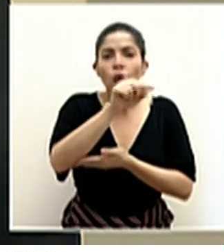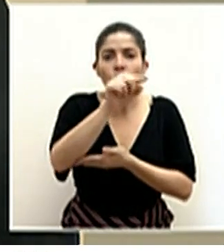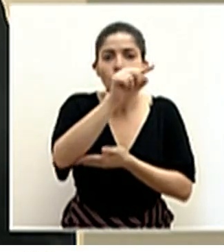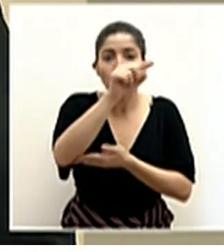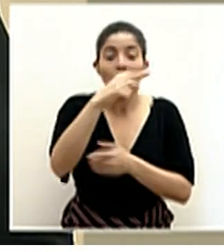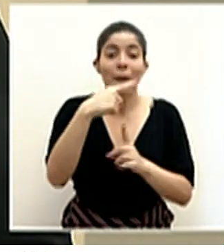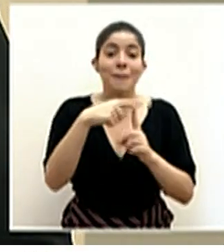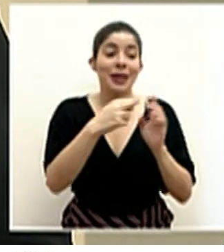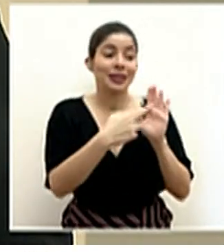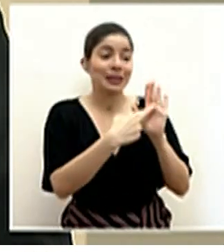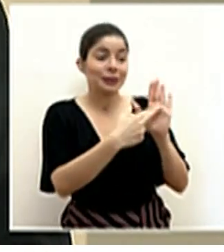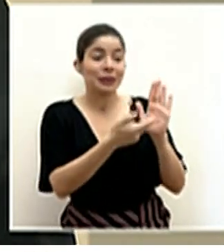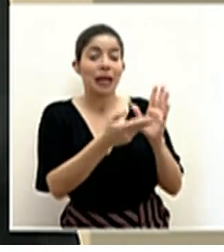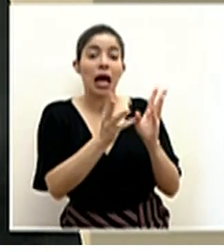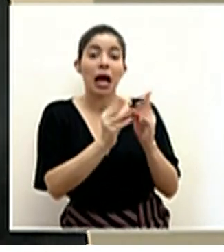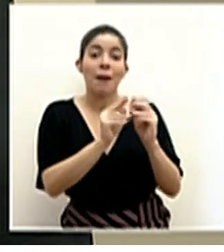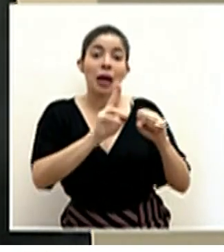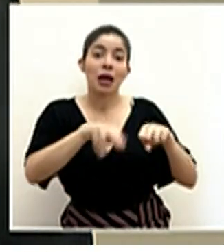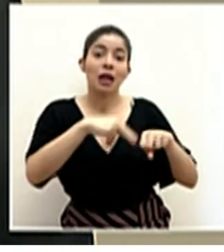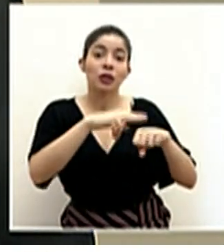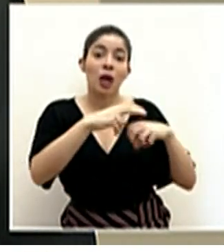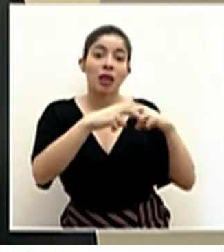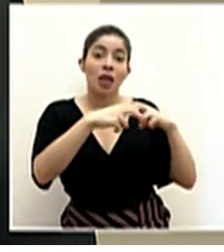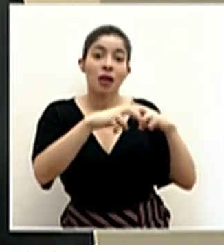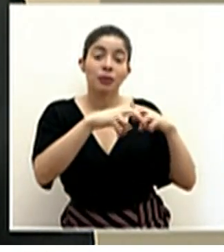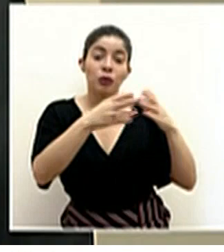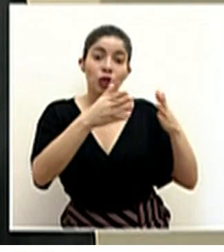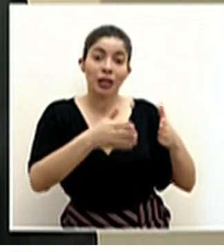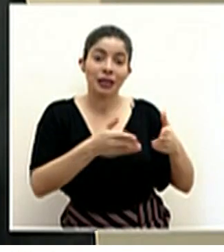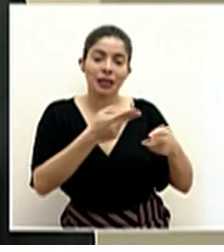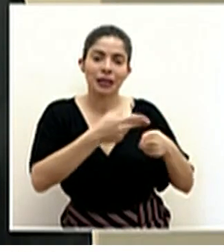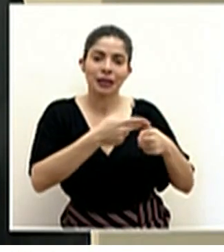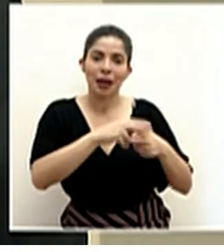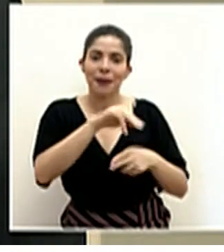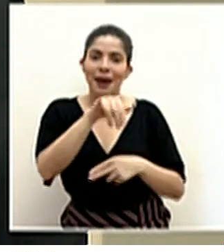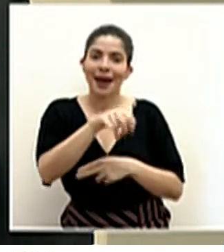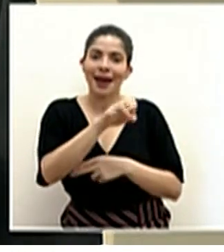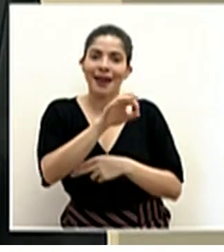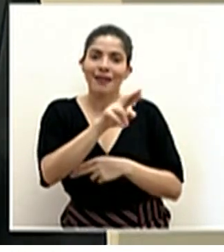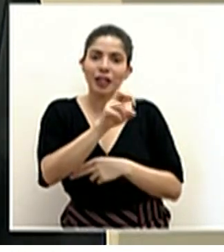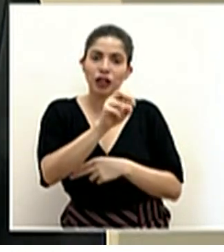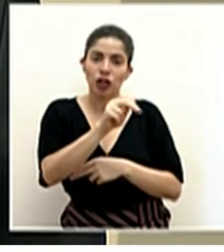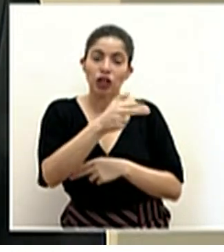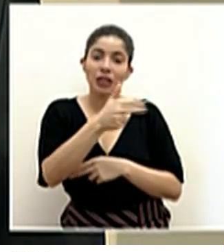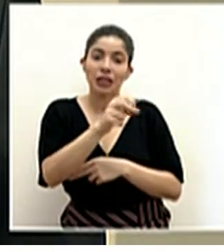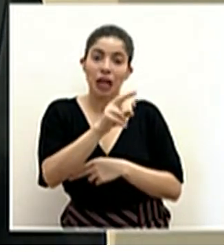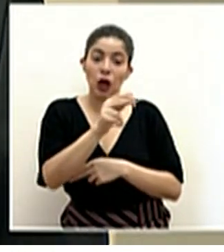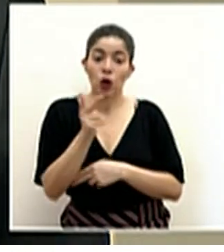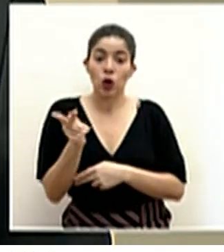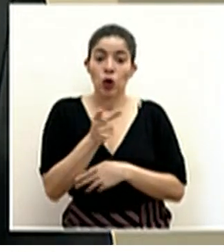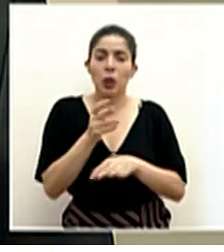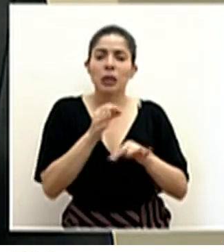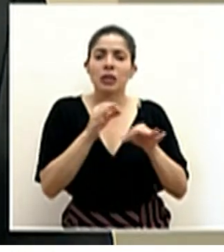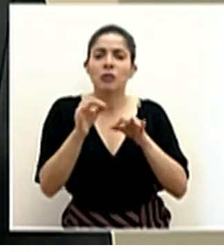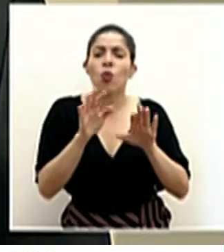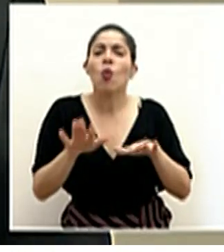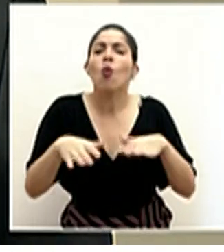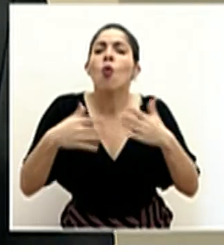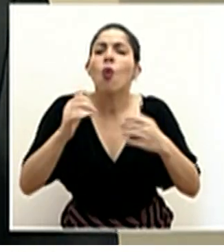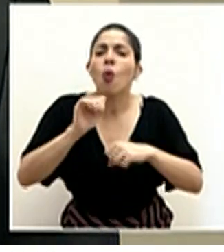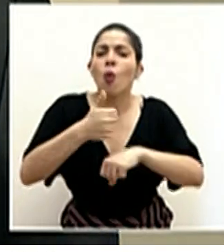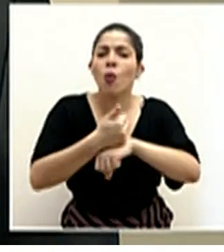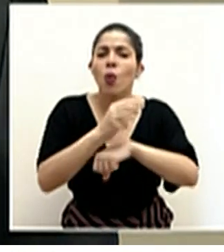representante de la Cámara Nacional de Transportistas de Carga, Jefferson Chacón, nos detallarán la plataforma